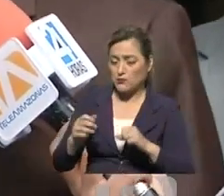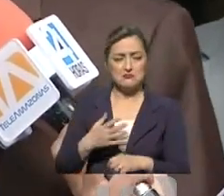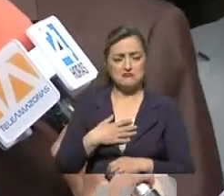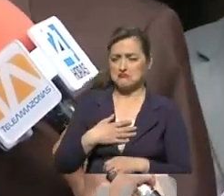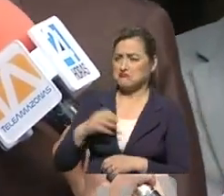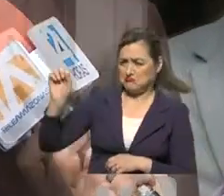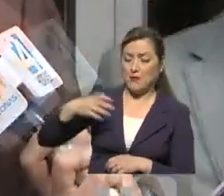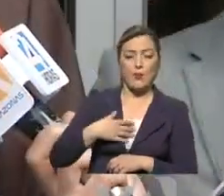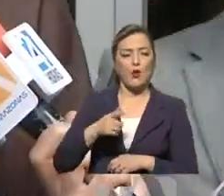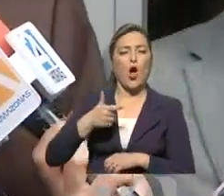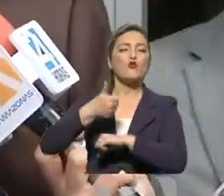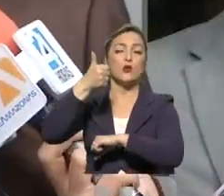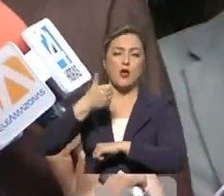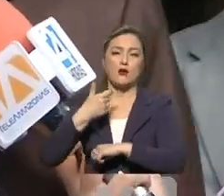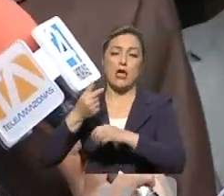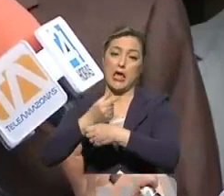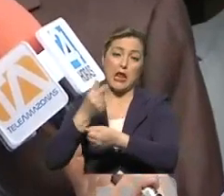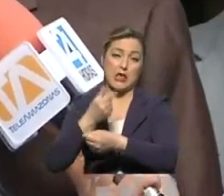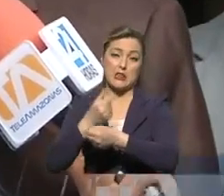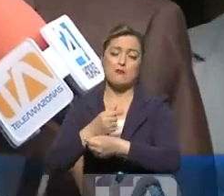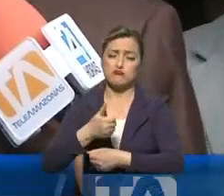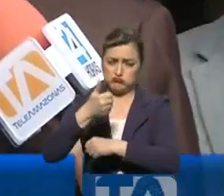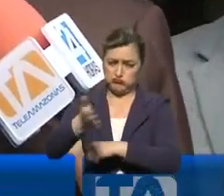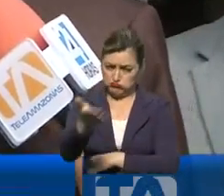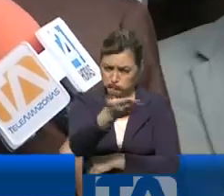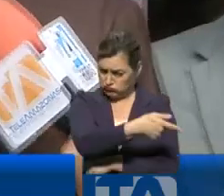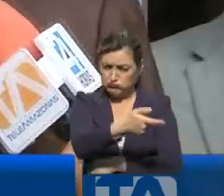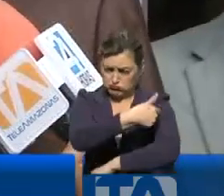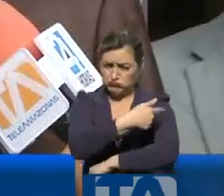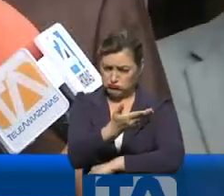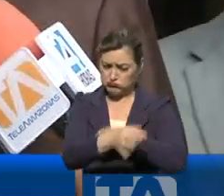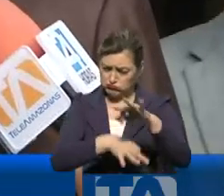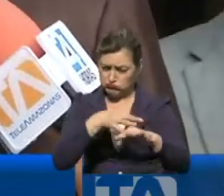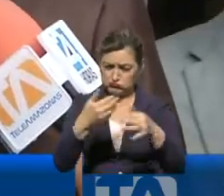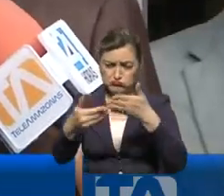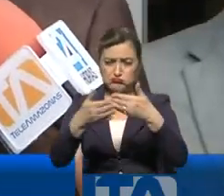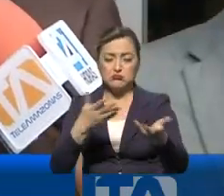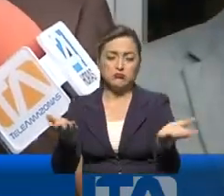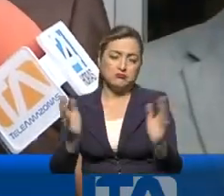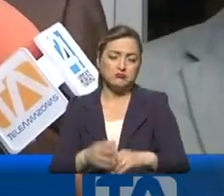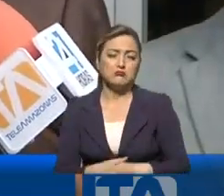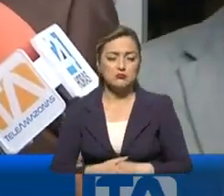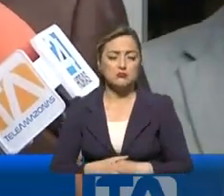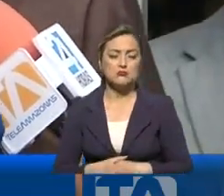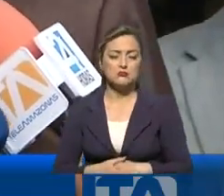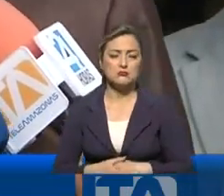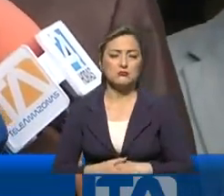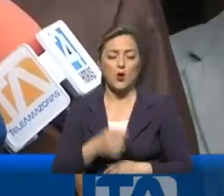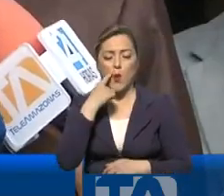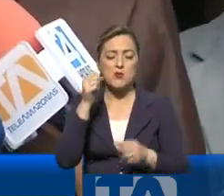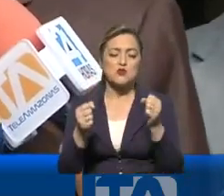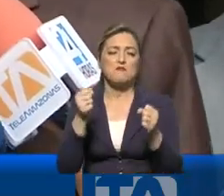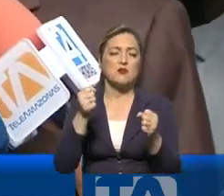se desperdicien, el gerente general de aquel entonces dispuso que se vacune el personal que la acompañaba, incluido un